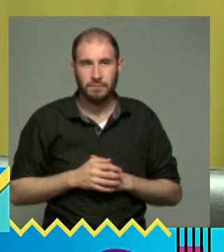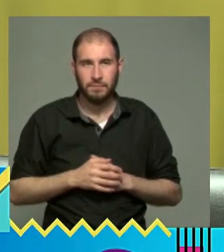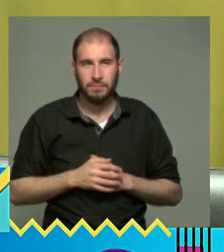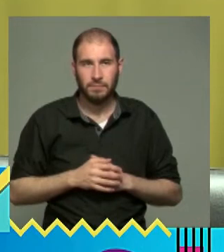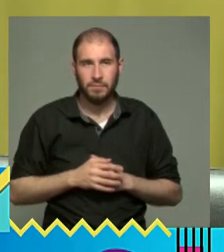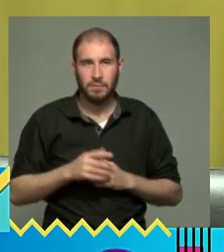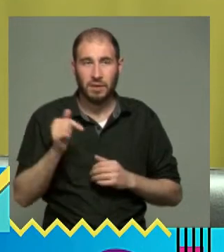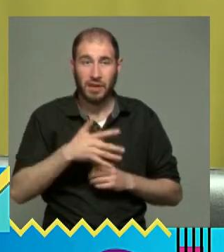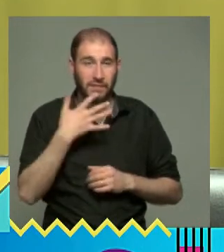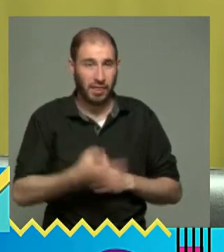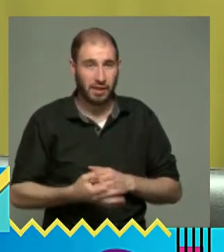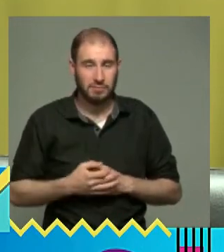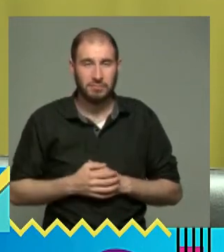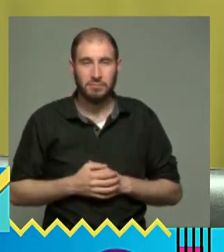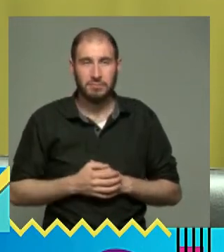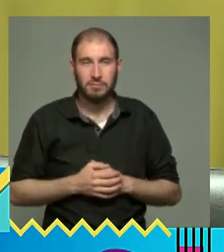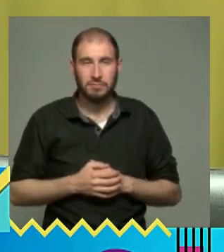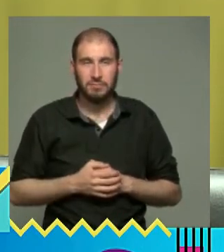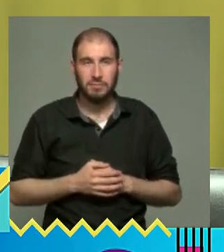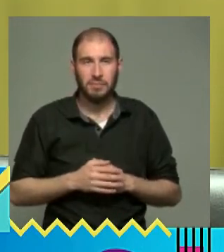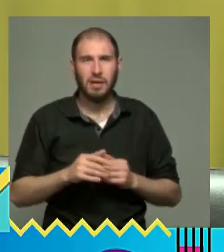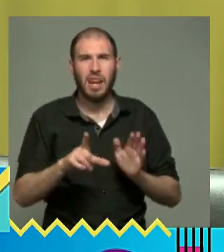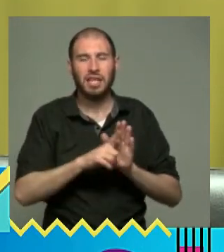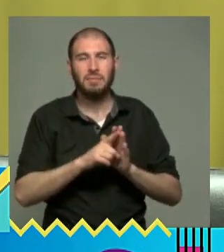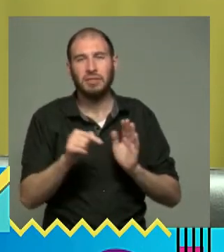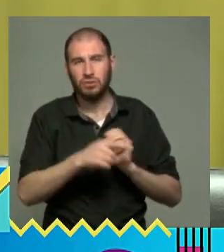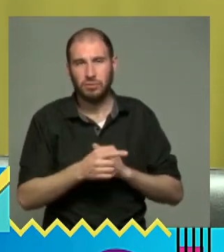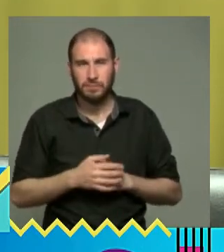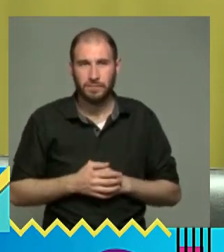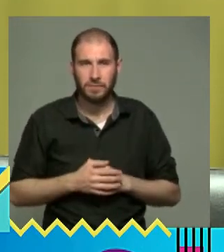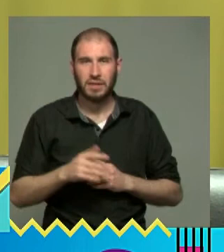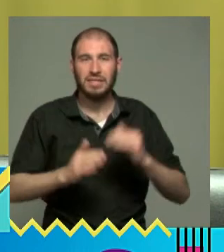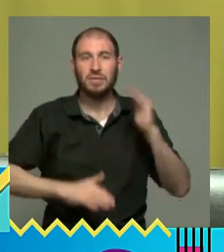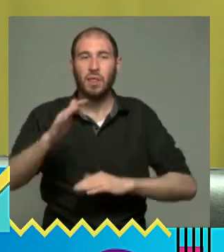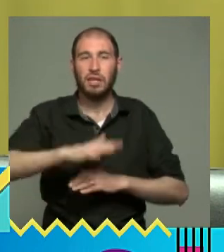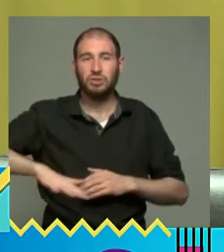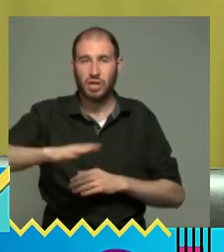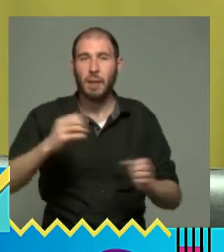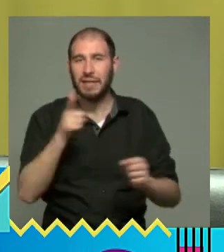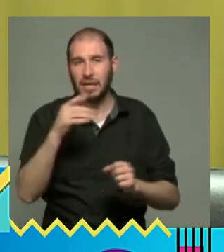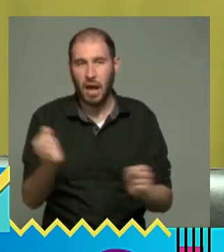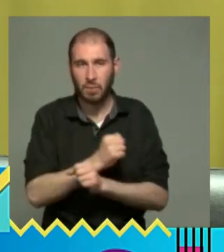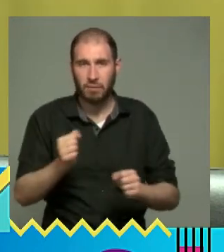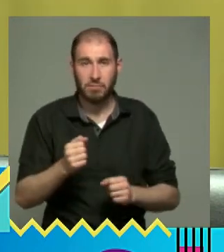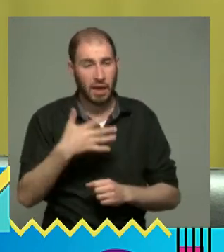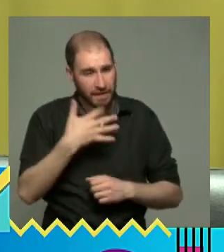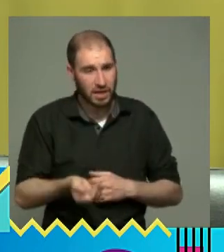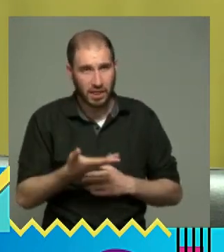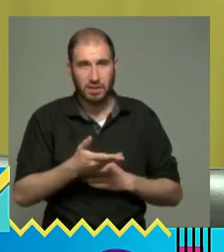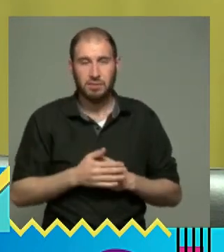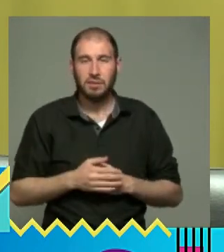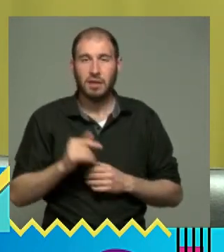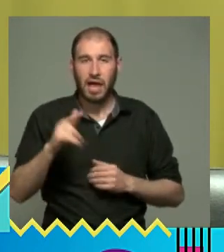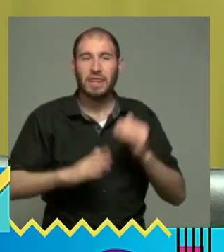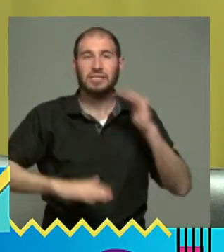Lo cual es muy cierto, el tema de la desigualdad. La legitimación, discúlpame, de la desigualdad social. Lo cual es muy cierto. Existe